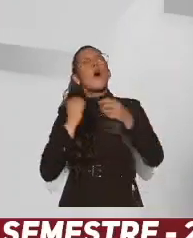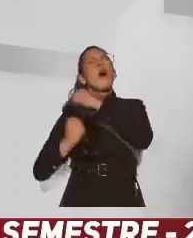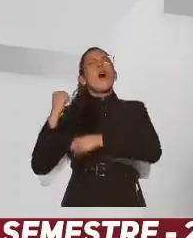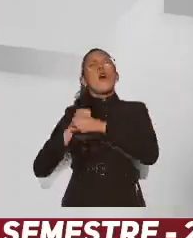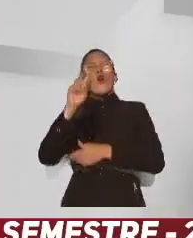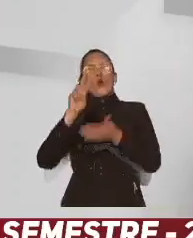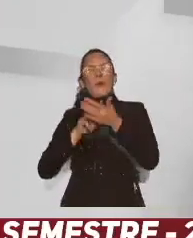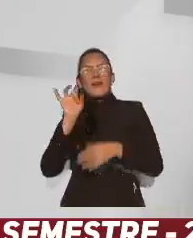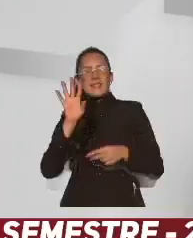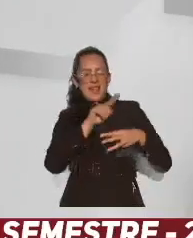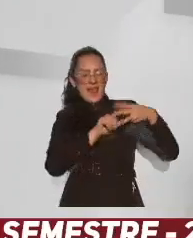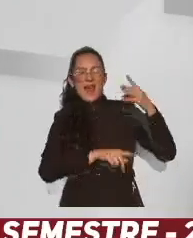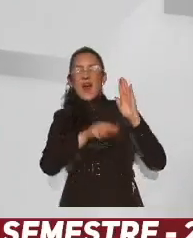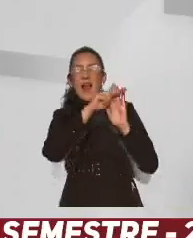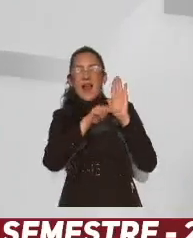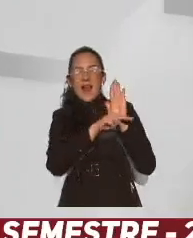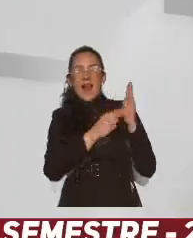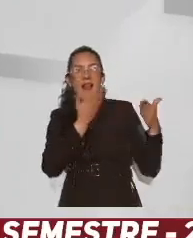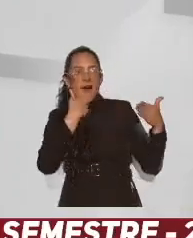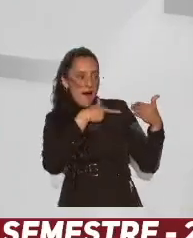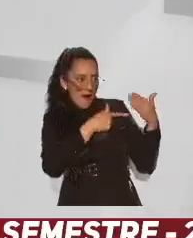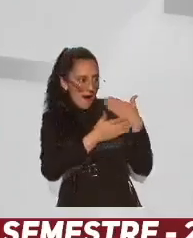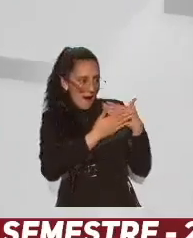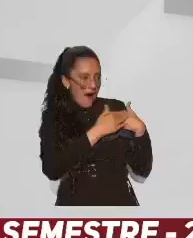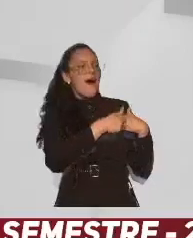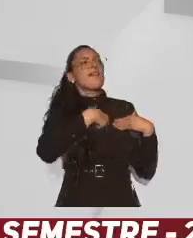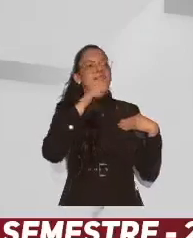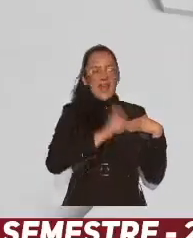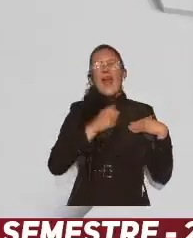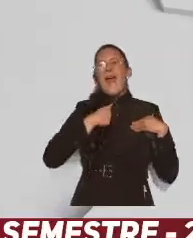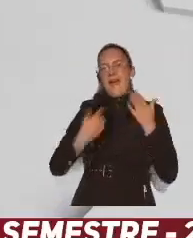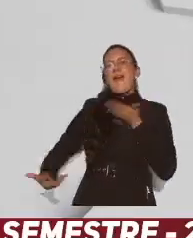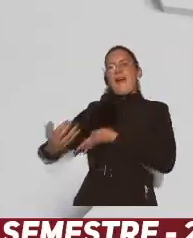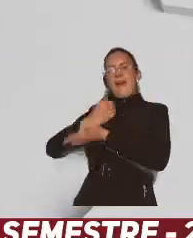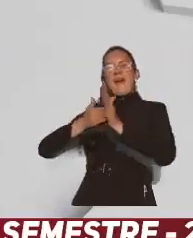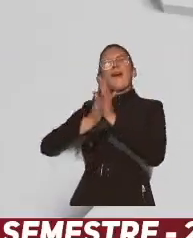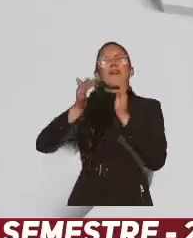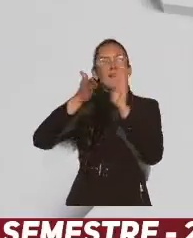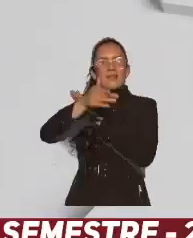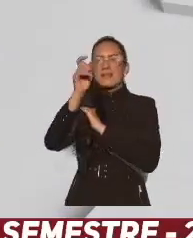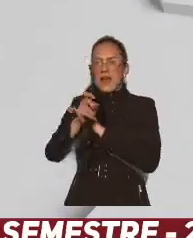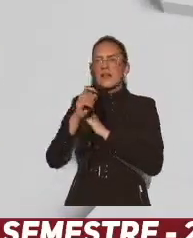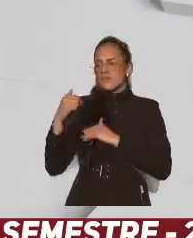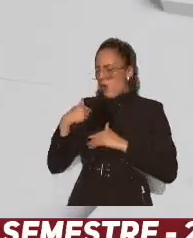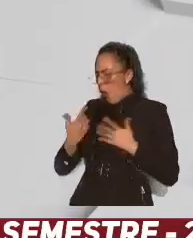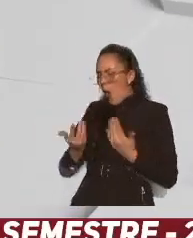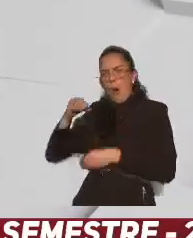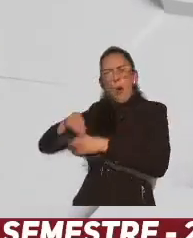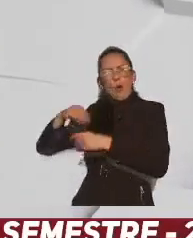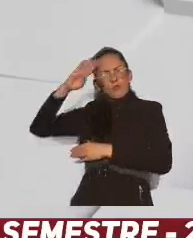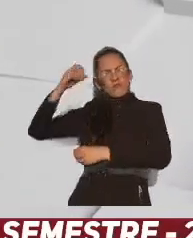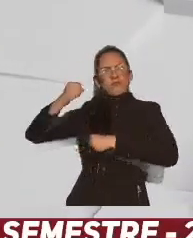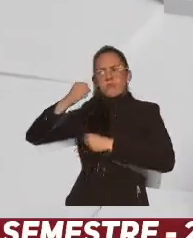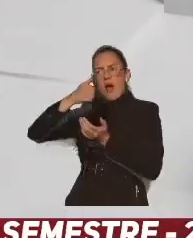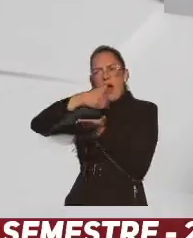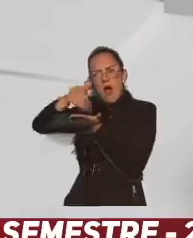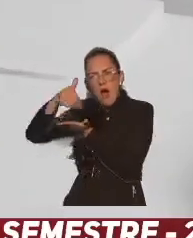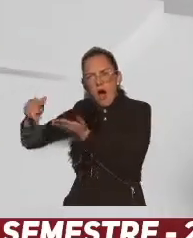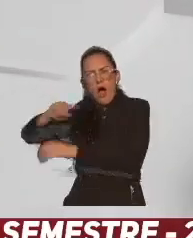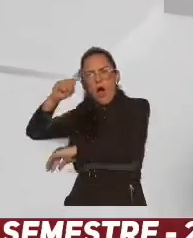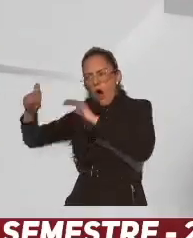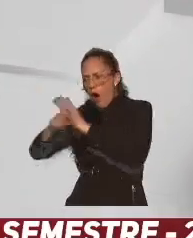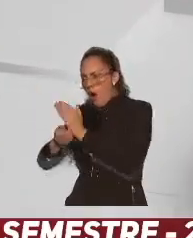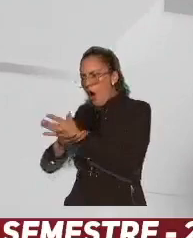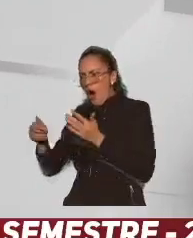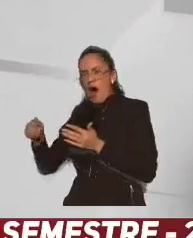2015. Es nuestra obligación presentar cuentas claras acerca de la inversión y gastos de los recursos que el Estado